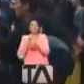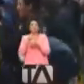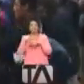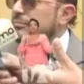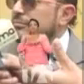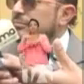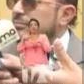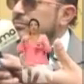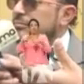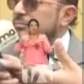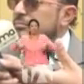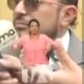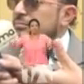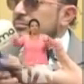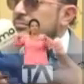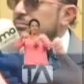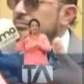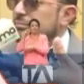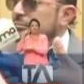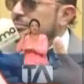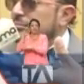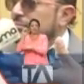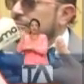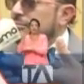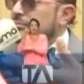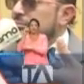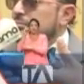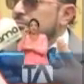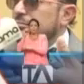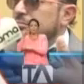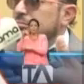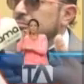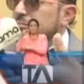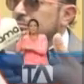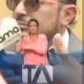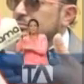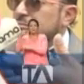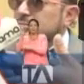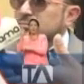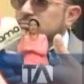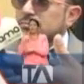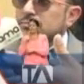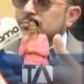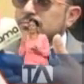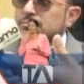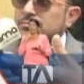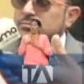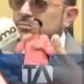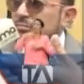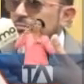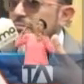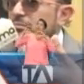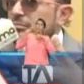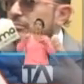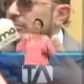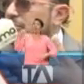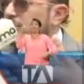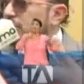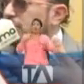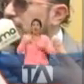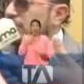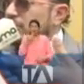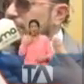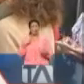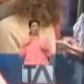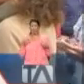de Santo Domingo. No lo voy a negar, sí les agredí verbalmente, pero nunca físicamente, y dicen que yo les he lanzado bombas